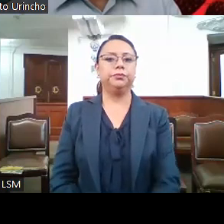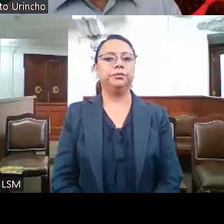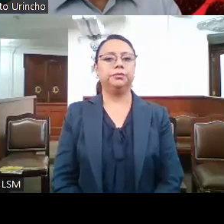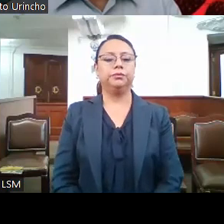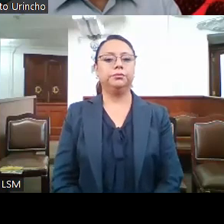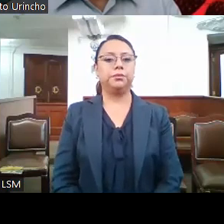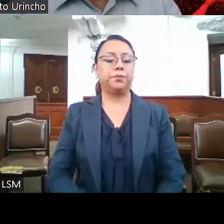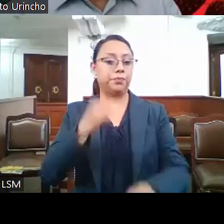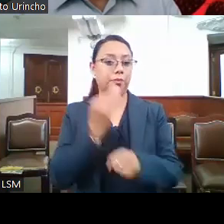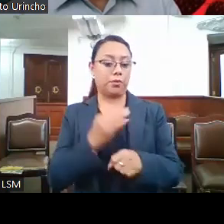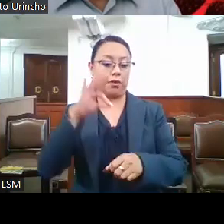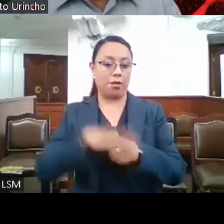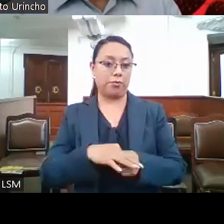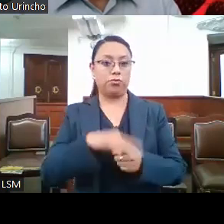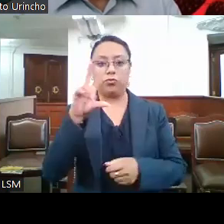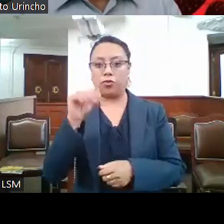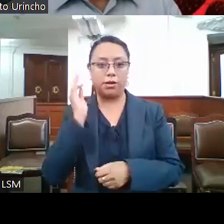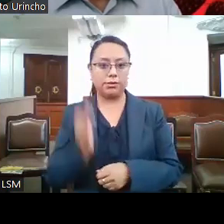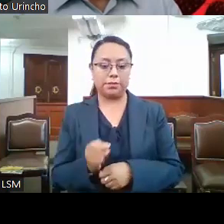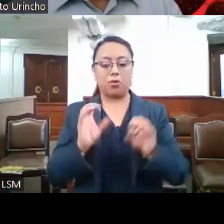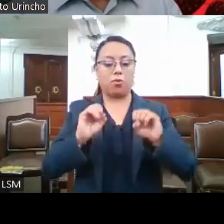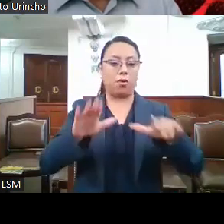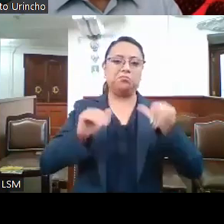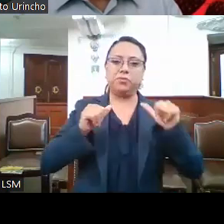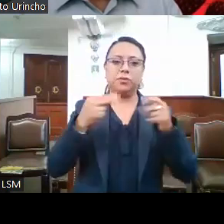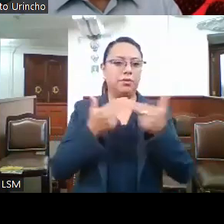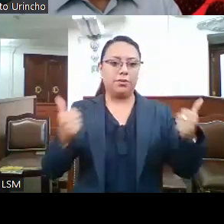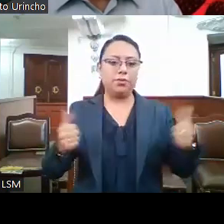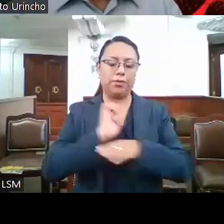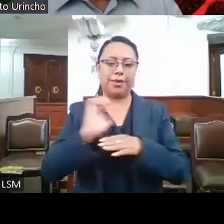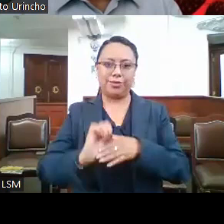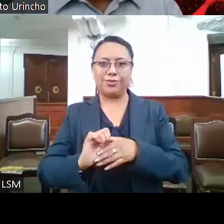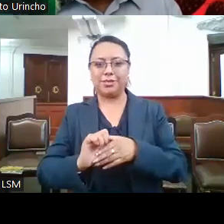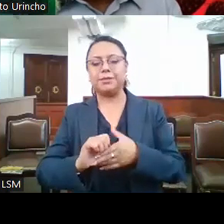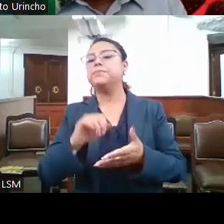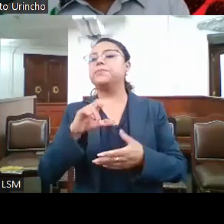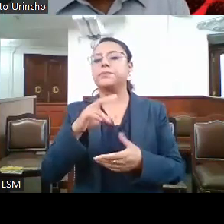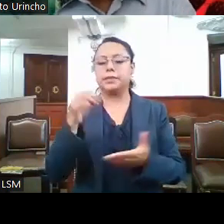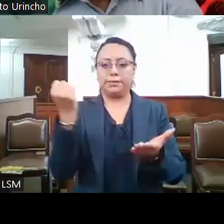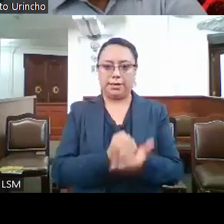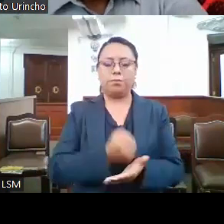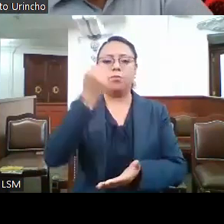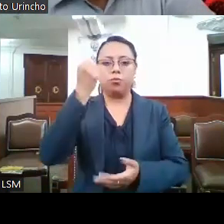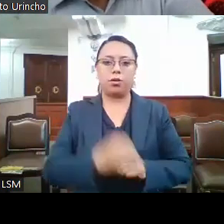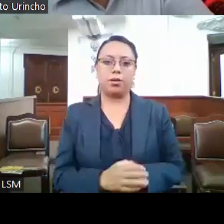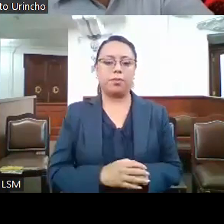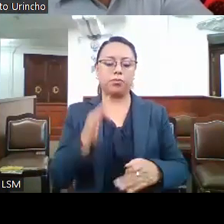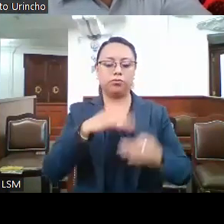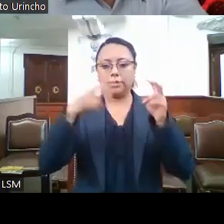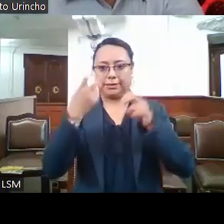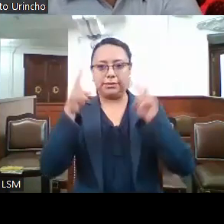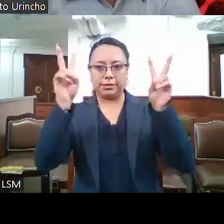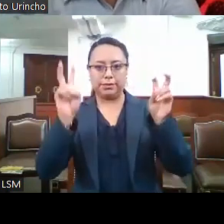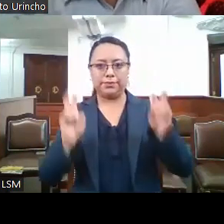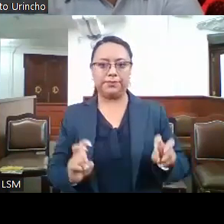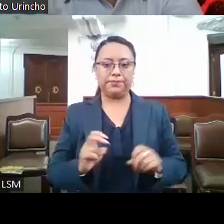Al no existir votos en contra ni abstenciones, se aprueba la dispensa de lectura de los asuntos listados en el orden del día previstos para la presente sesión. Cumplida